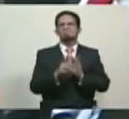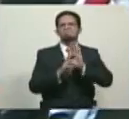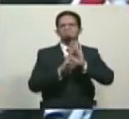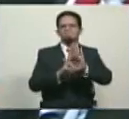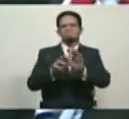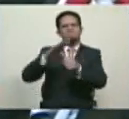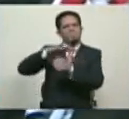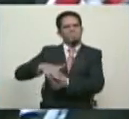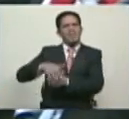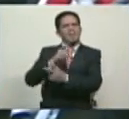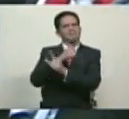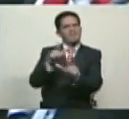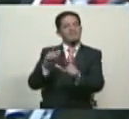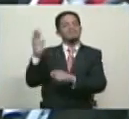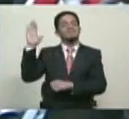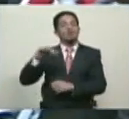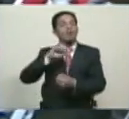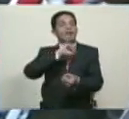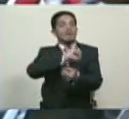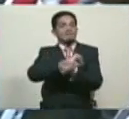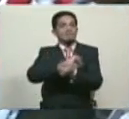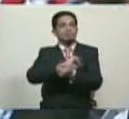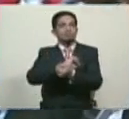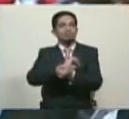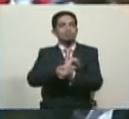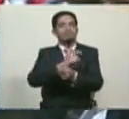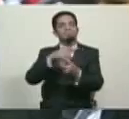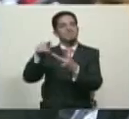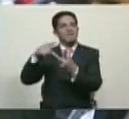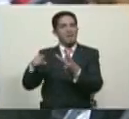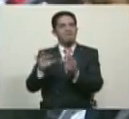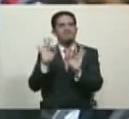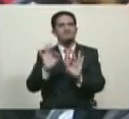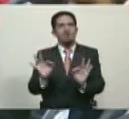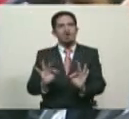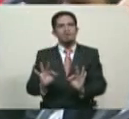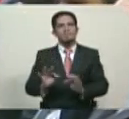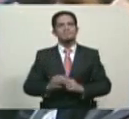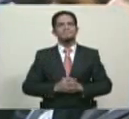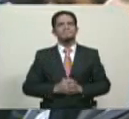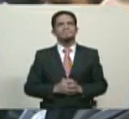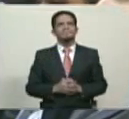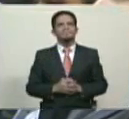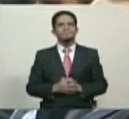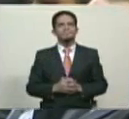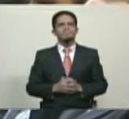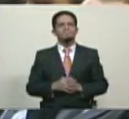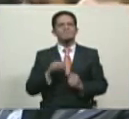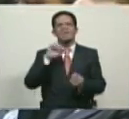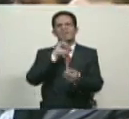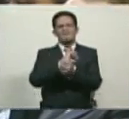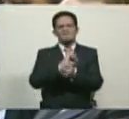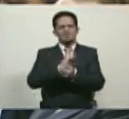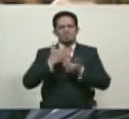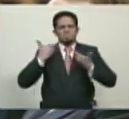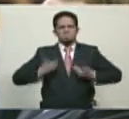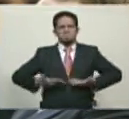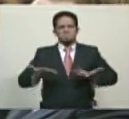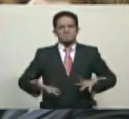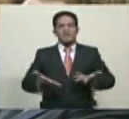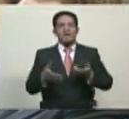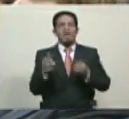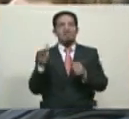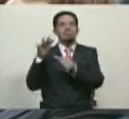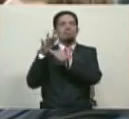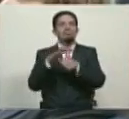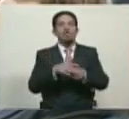esclavitud en todas y cada una de sus manifestaciones más decadentes. La esclavitud física que dominó al hombre